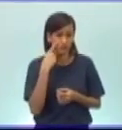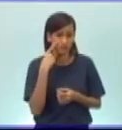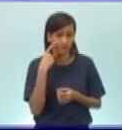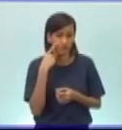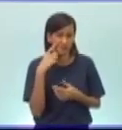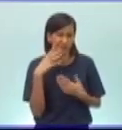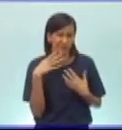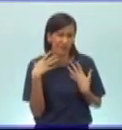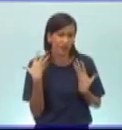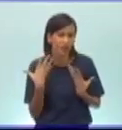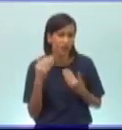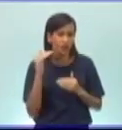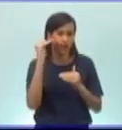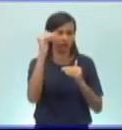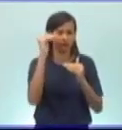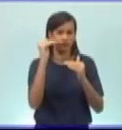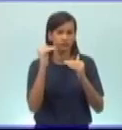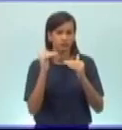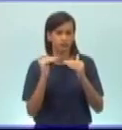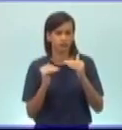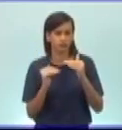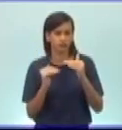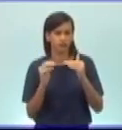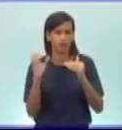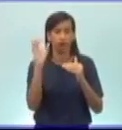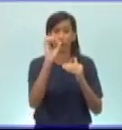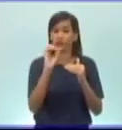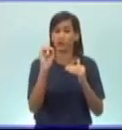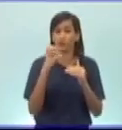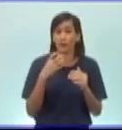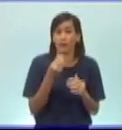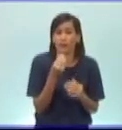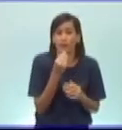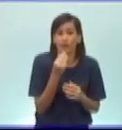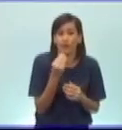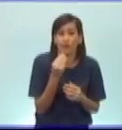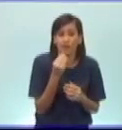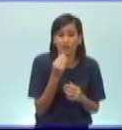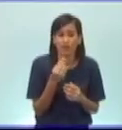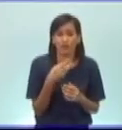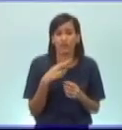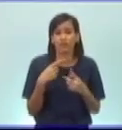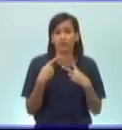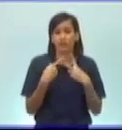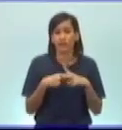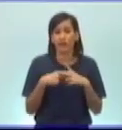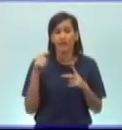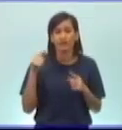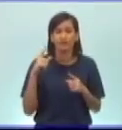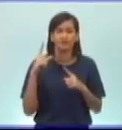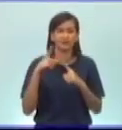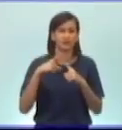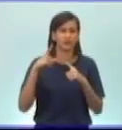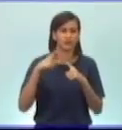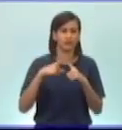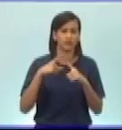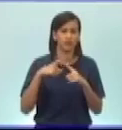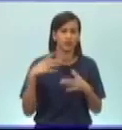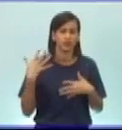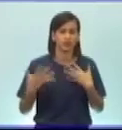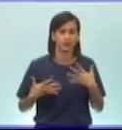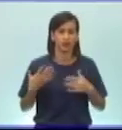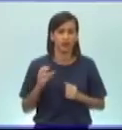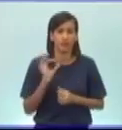cuál es el orden operacional que debemos seguir para solucionar este tipo de ejercicio, que, como van a ver, es el mismo